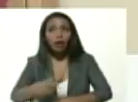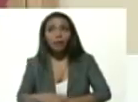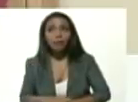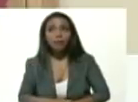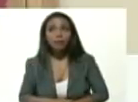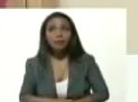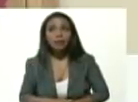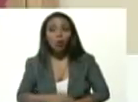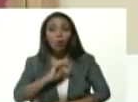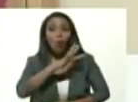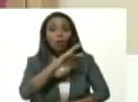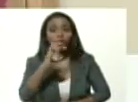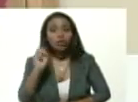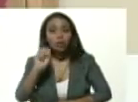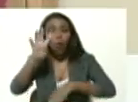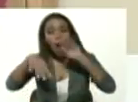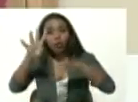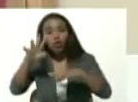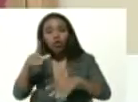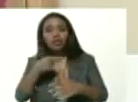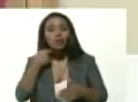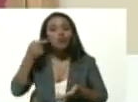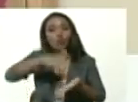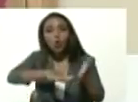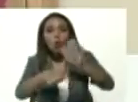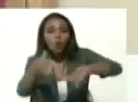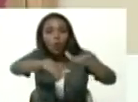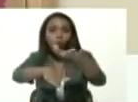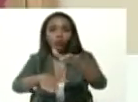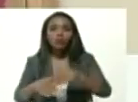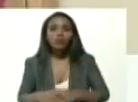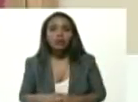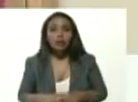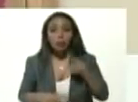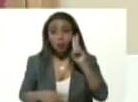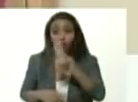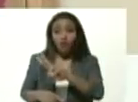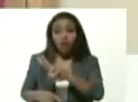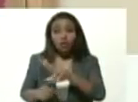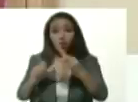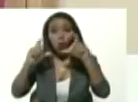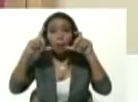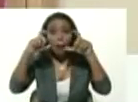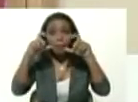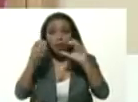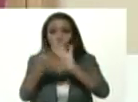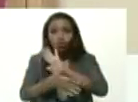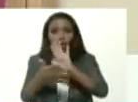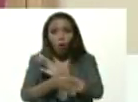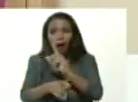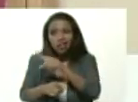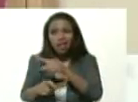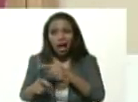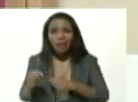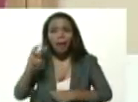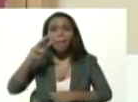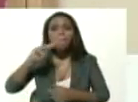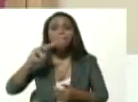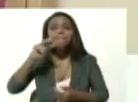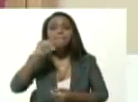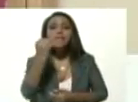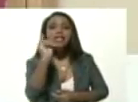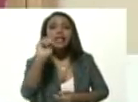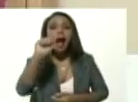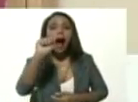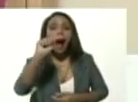y 414 muertos. Hemos visto imágenes pavorosas de Miami, de la Florida, de